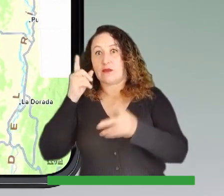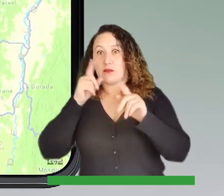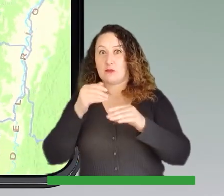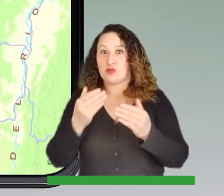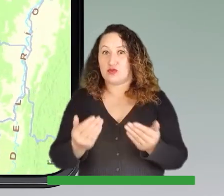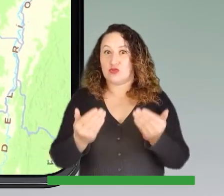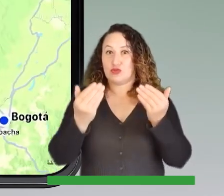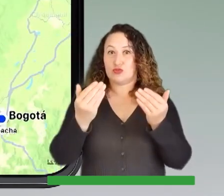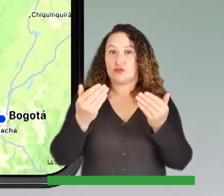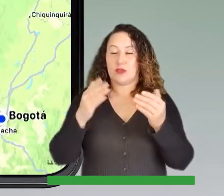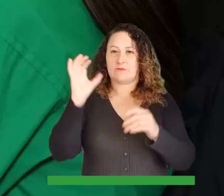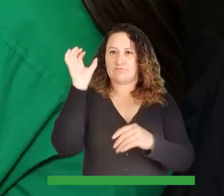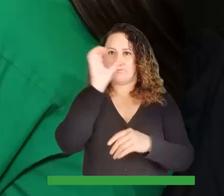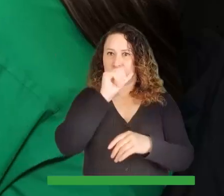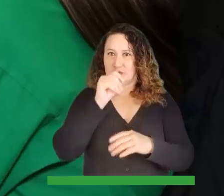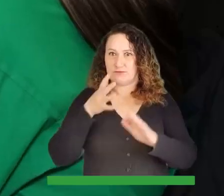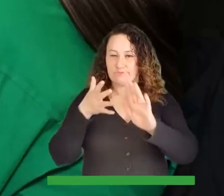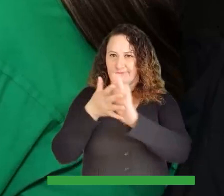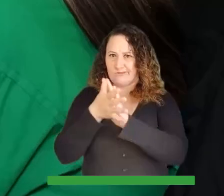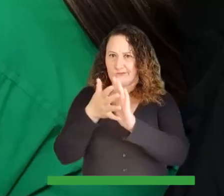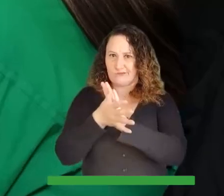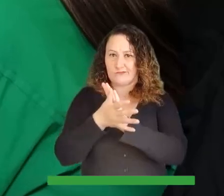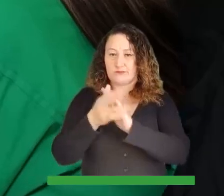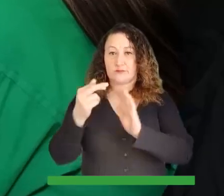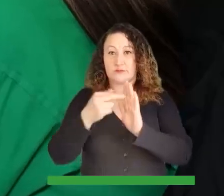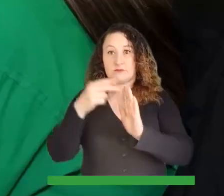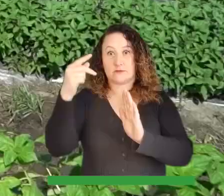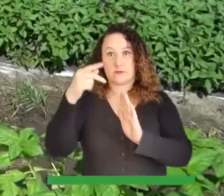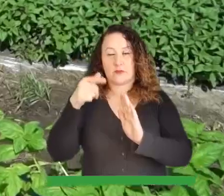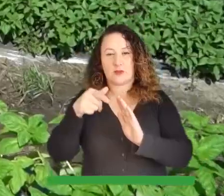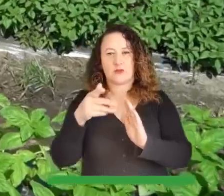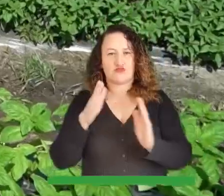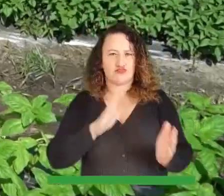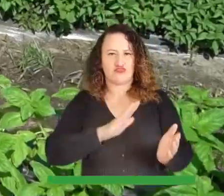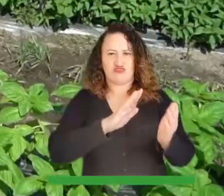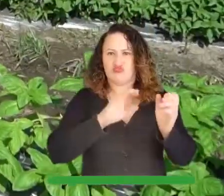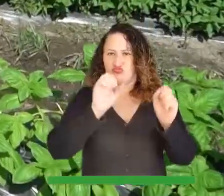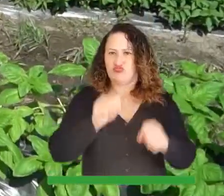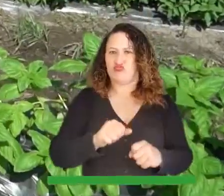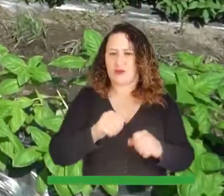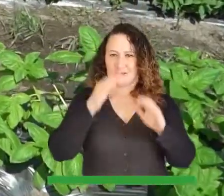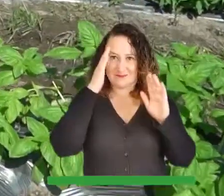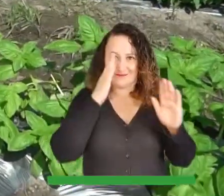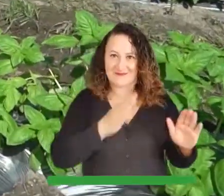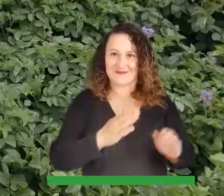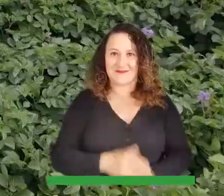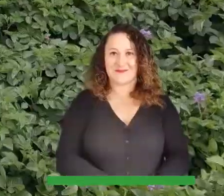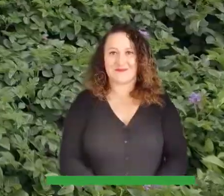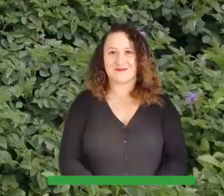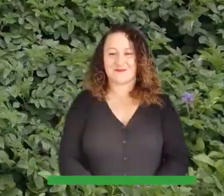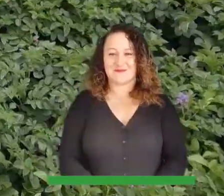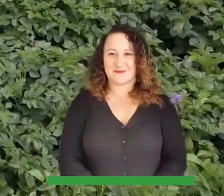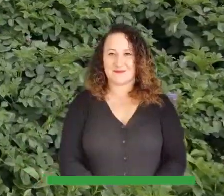también permitirá identificar e informar a los técnicos que, por su cercanía, puedan